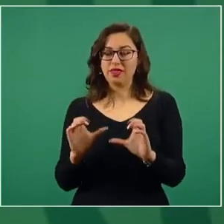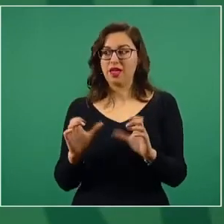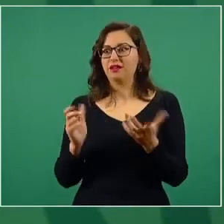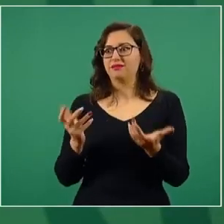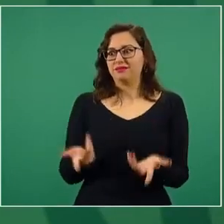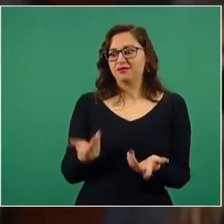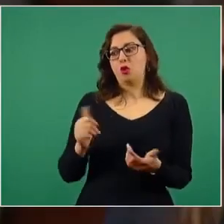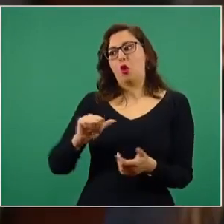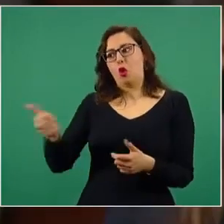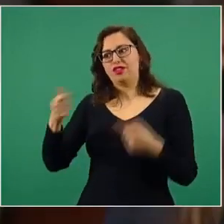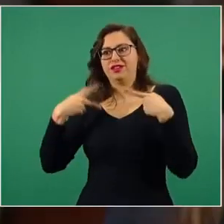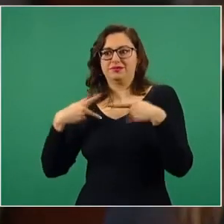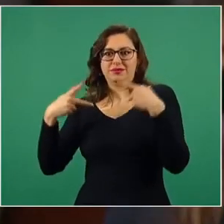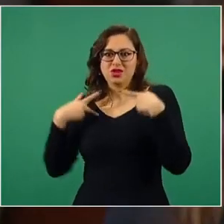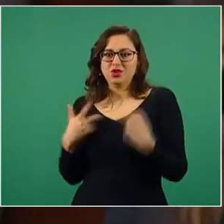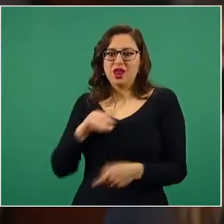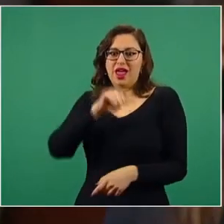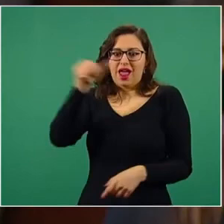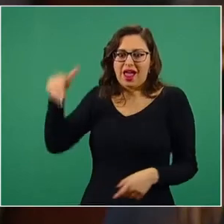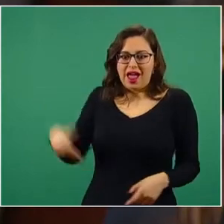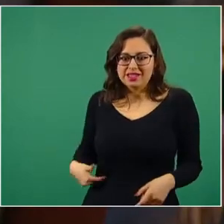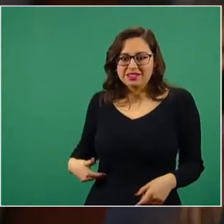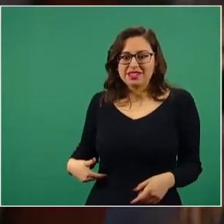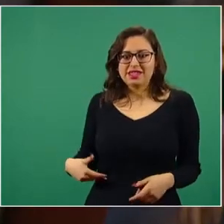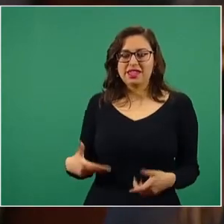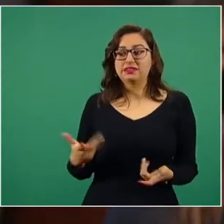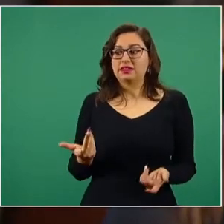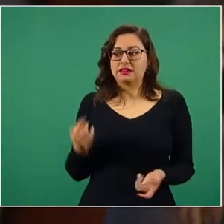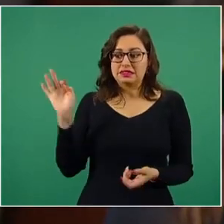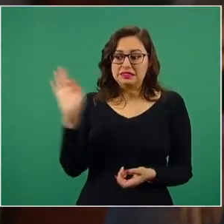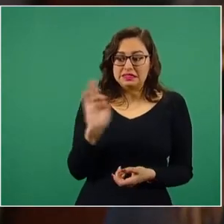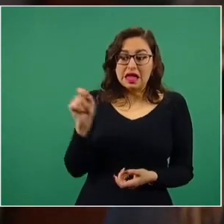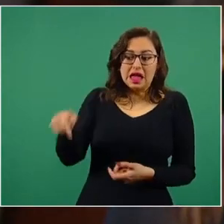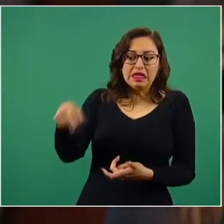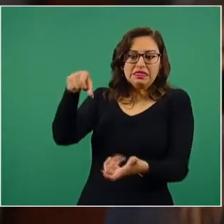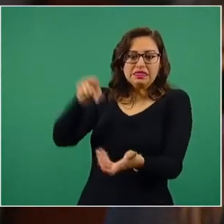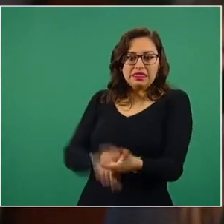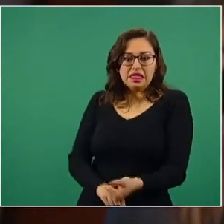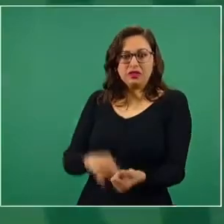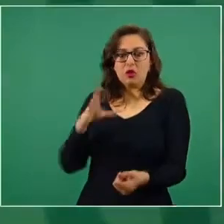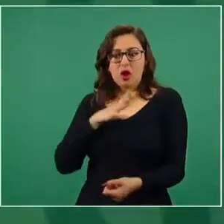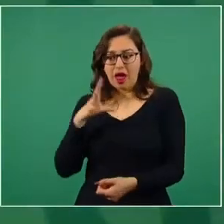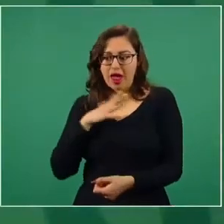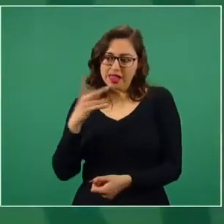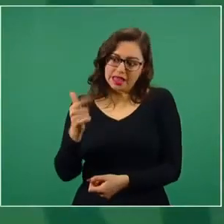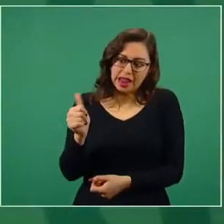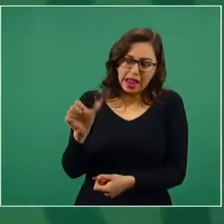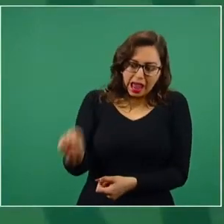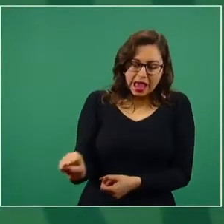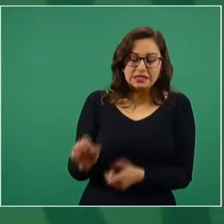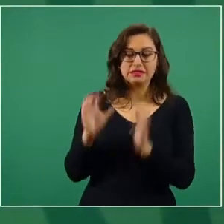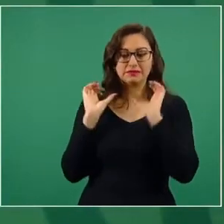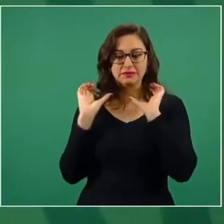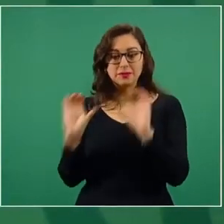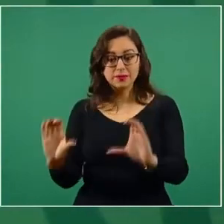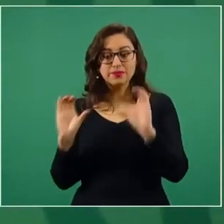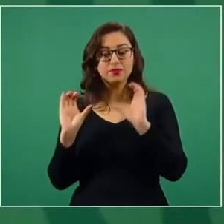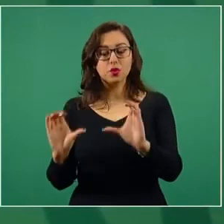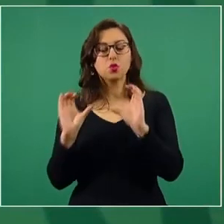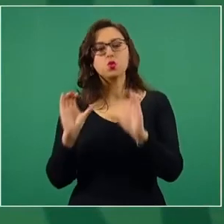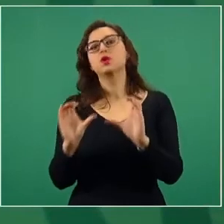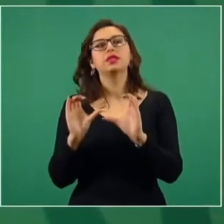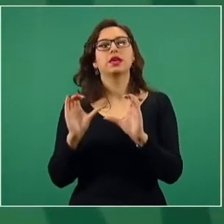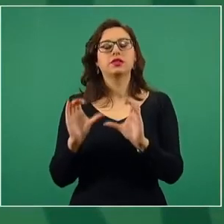accidentes por la acumulación de gases, pero ya está la